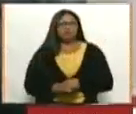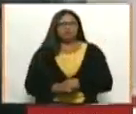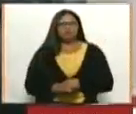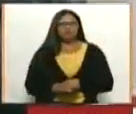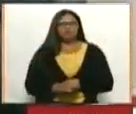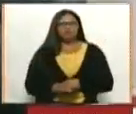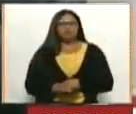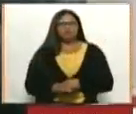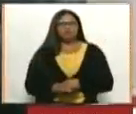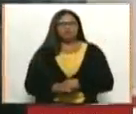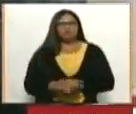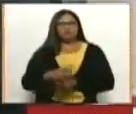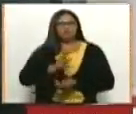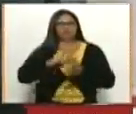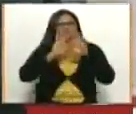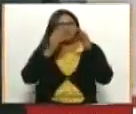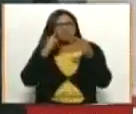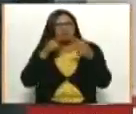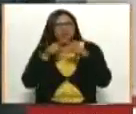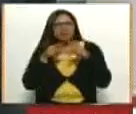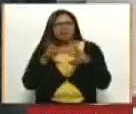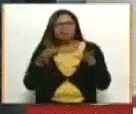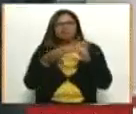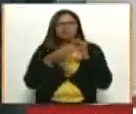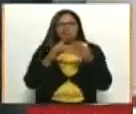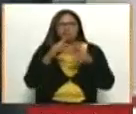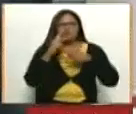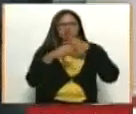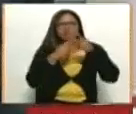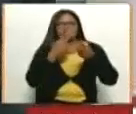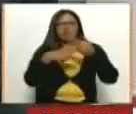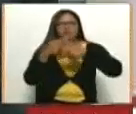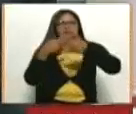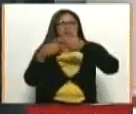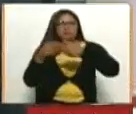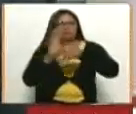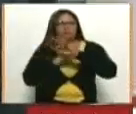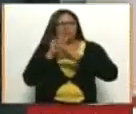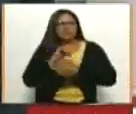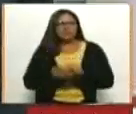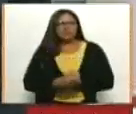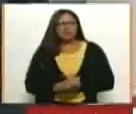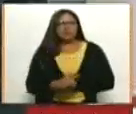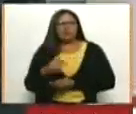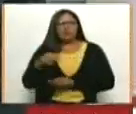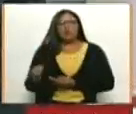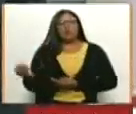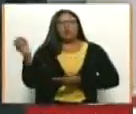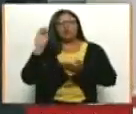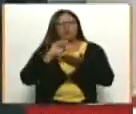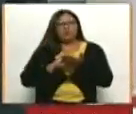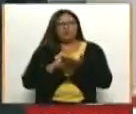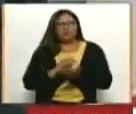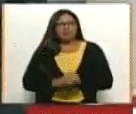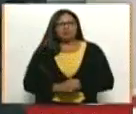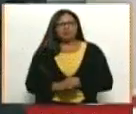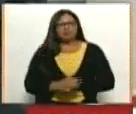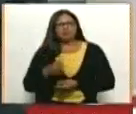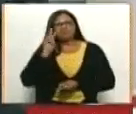del desmoronamiento de la Unión Soviética, Rusia pasó por un proceso de reconstrucción que hoy vuelve a la